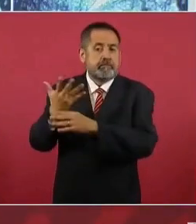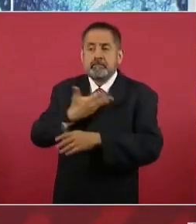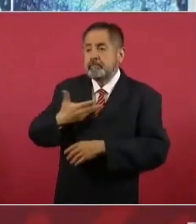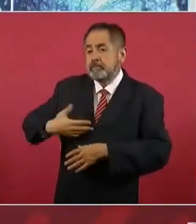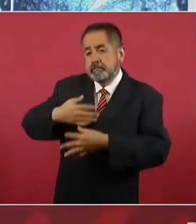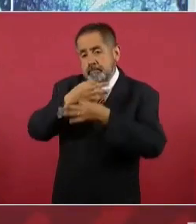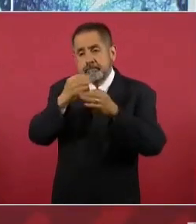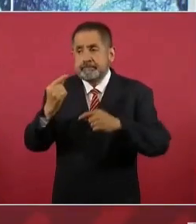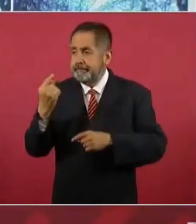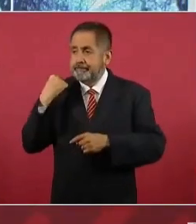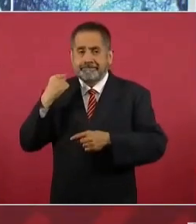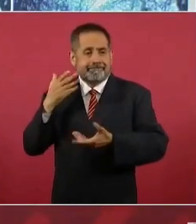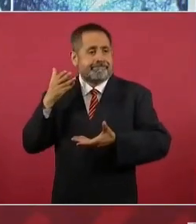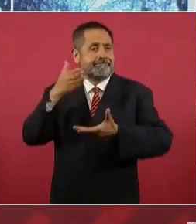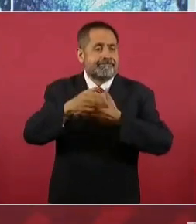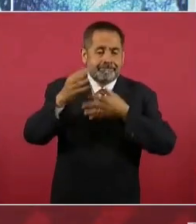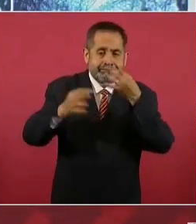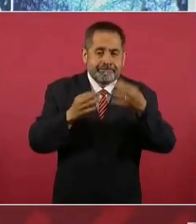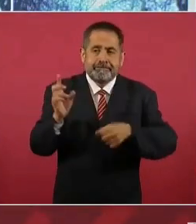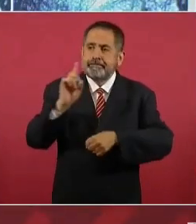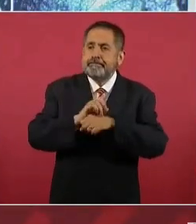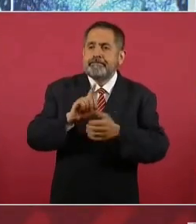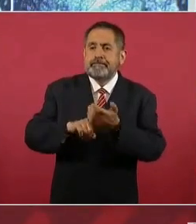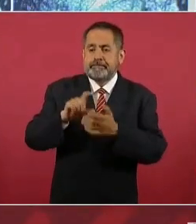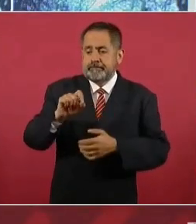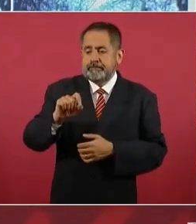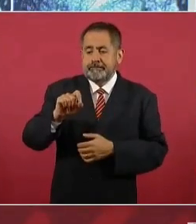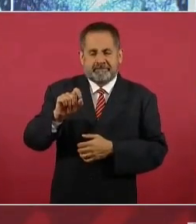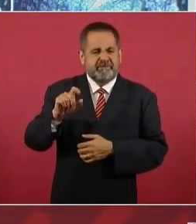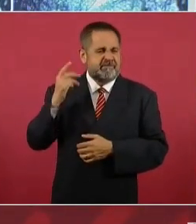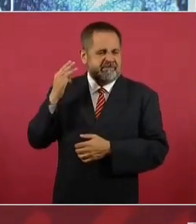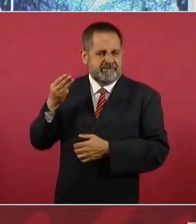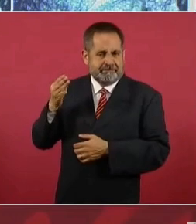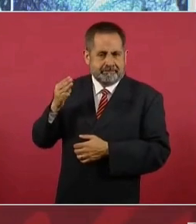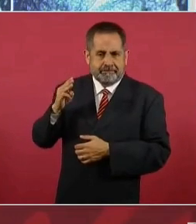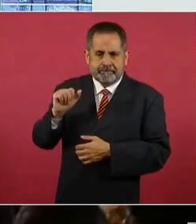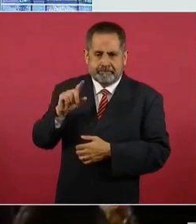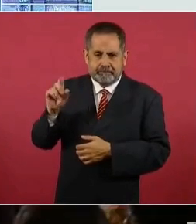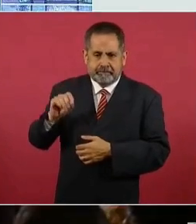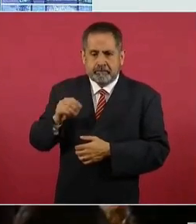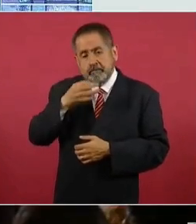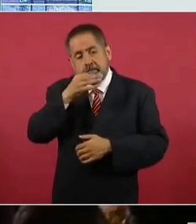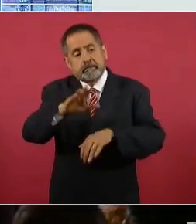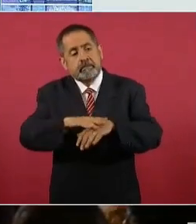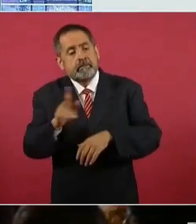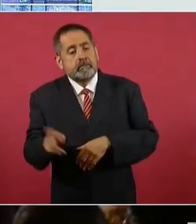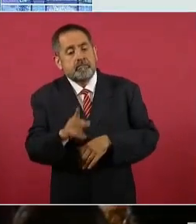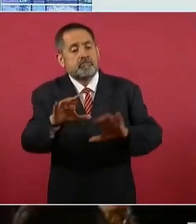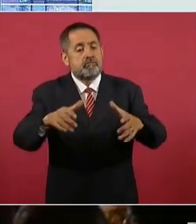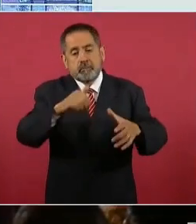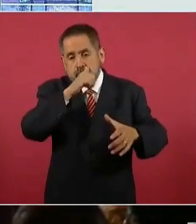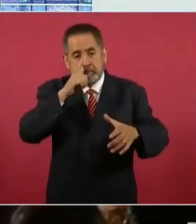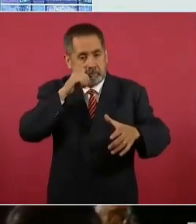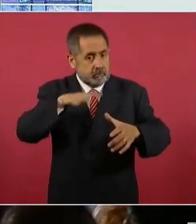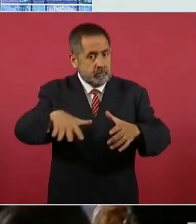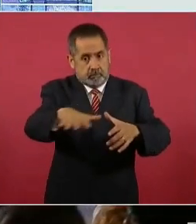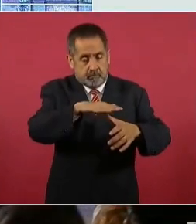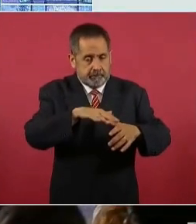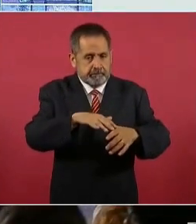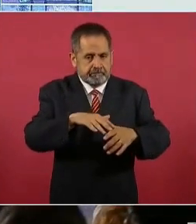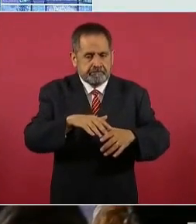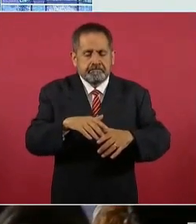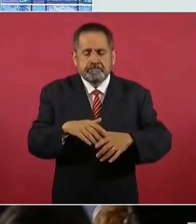en su última visita el día 20 de marzo de este año al pueblo de guelatao de juárez y bueno pues éste